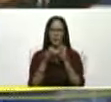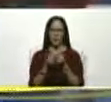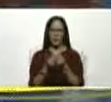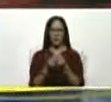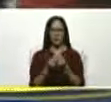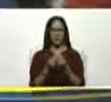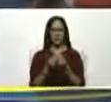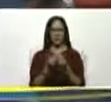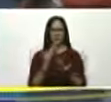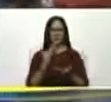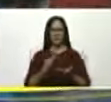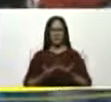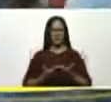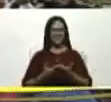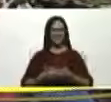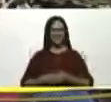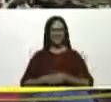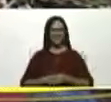gracias.